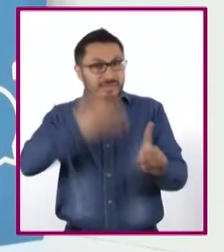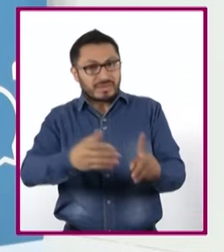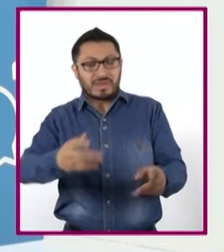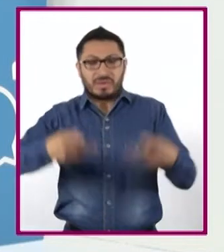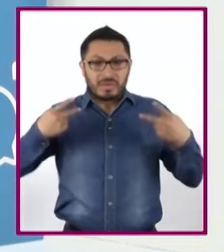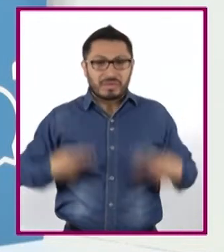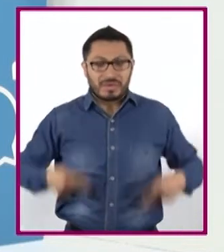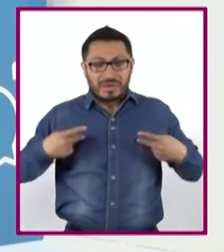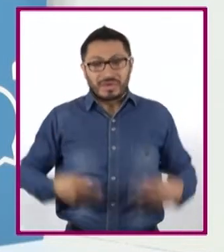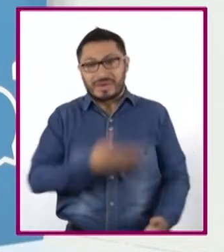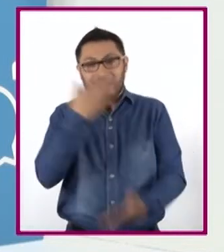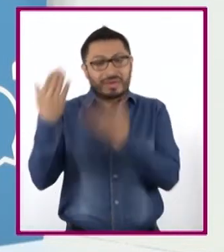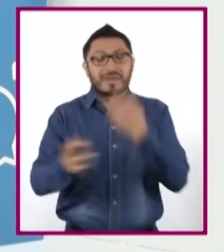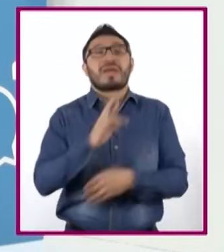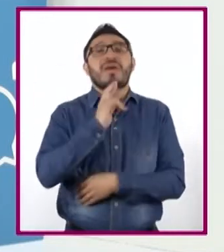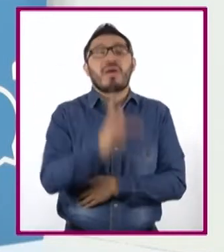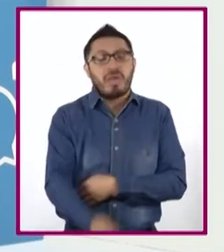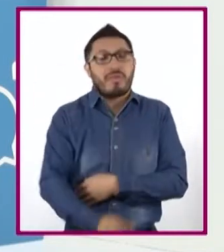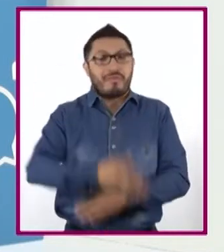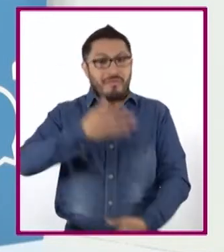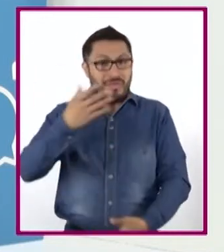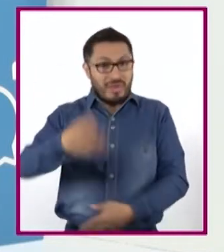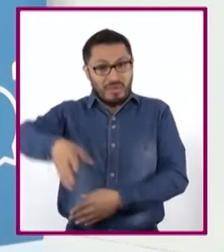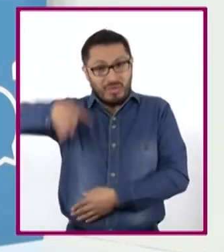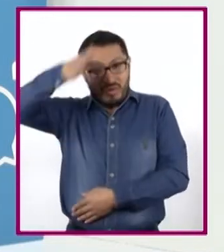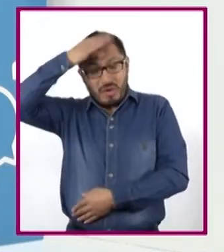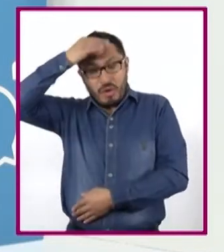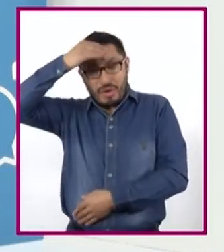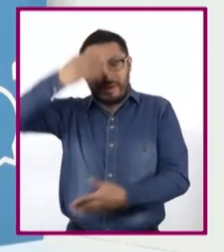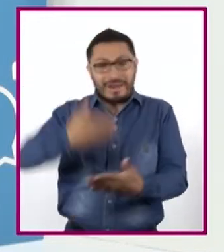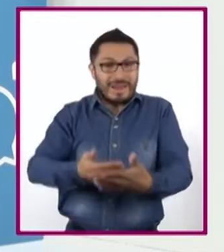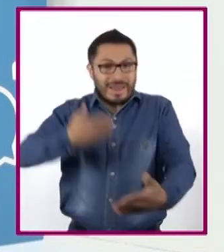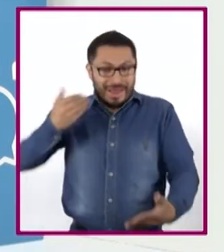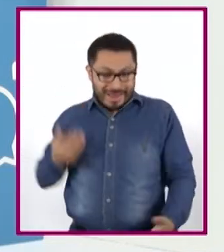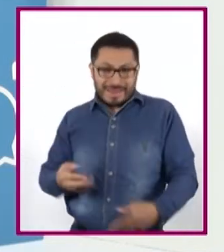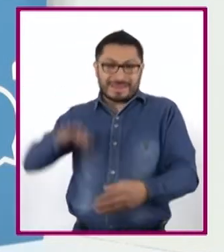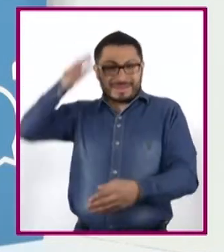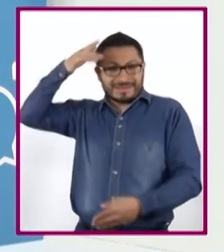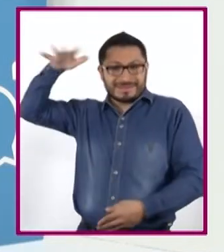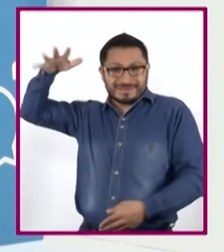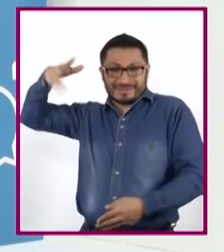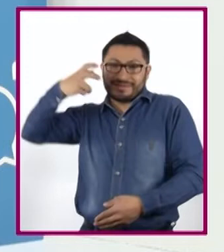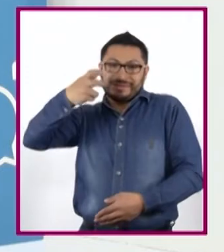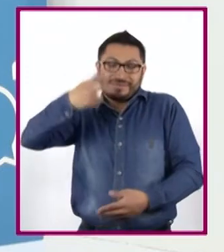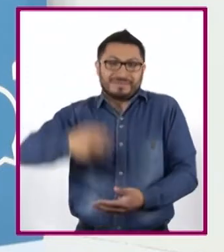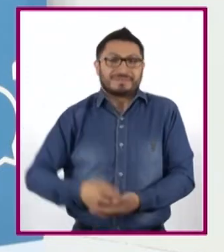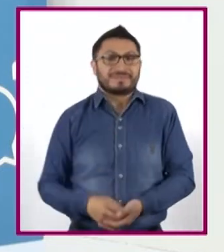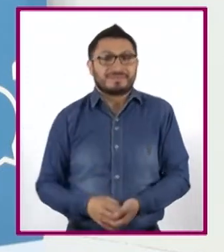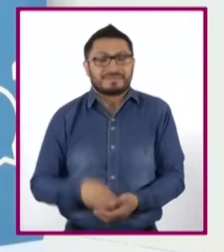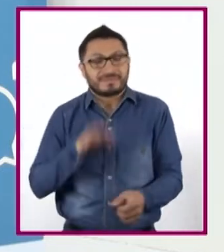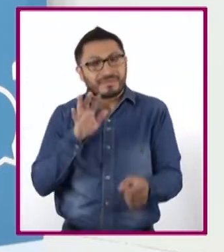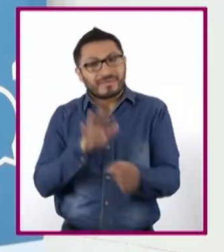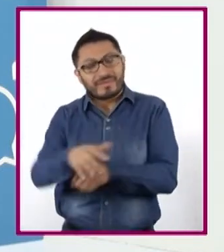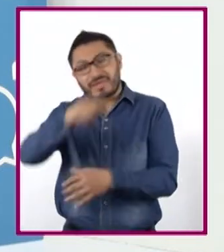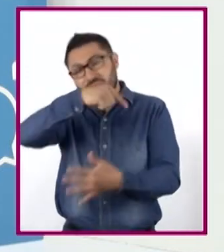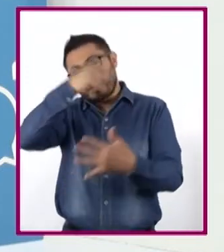tuvieran una mejor preparación antes de adquirir las responsabilidades de la vida adulta. Las variaciones en la respuesta de las